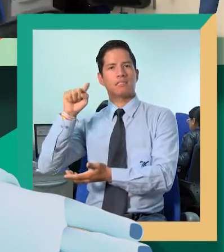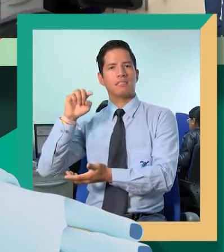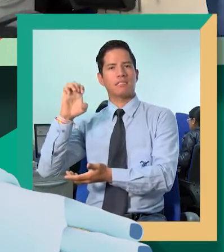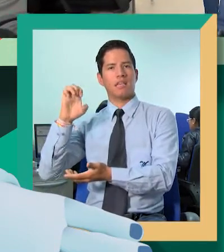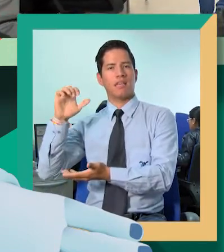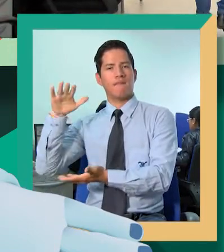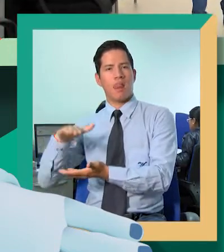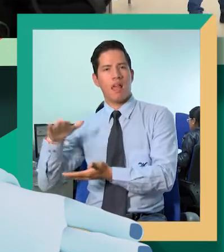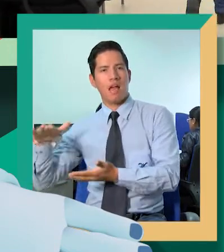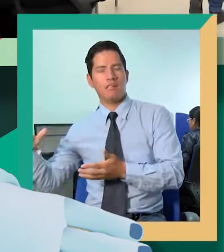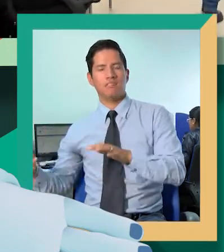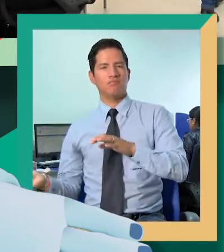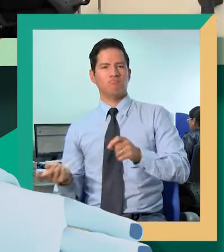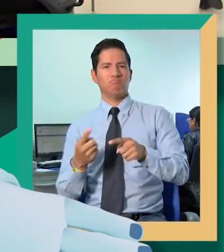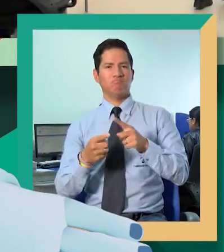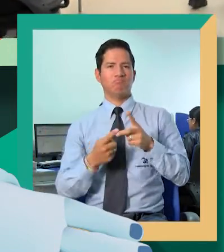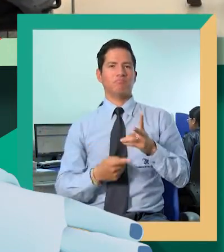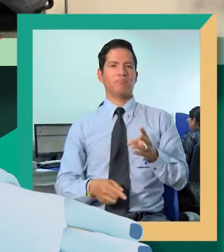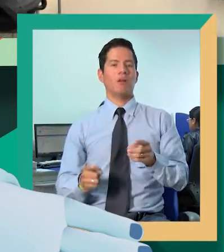A eso se dedica.